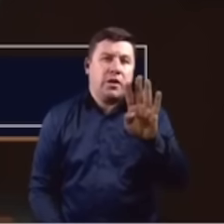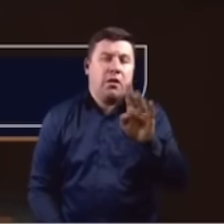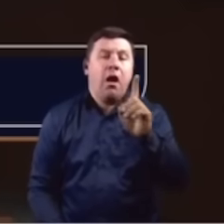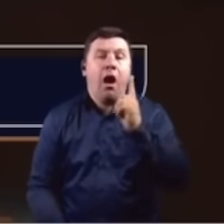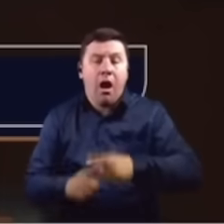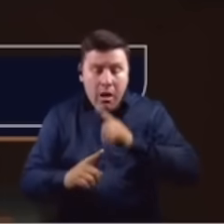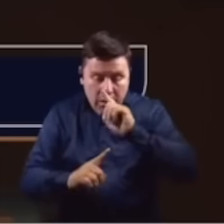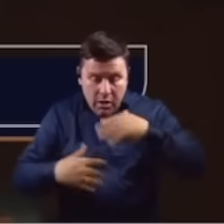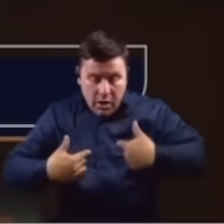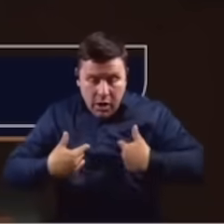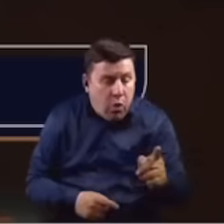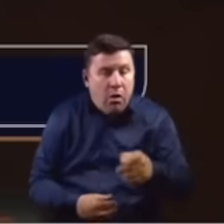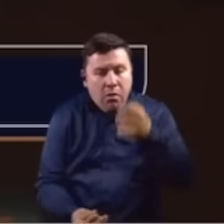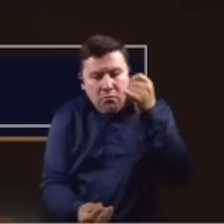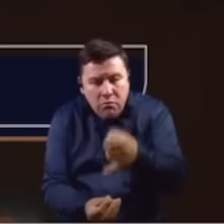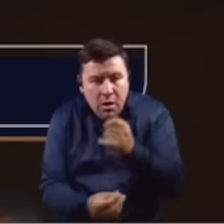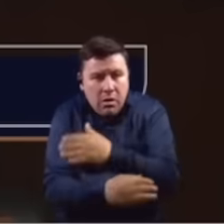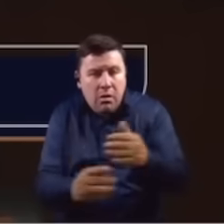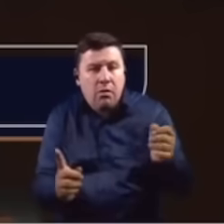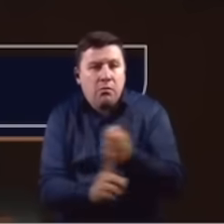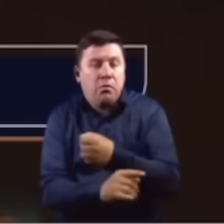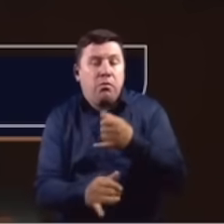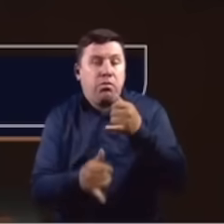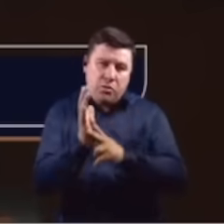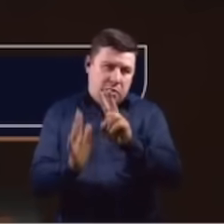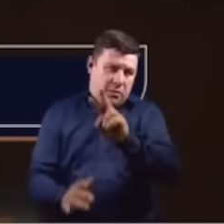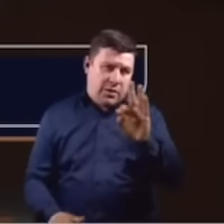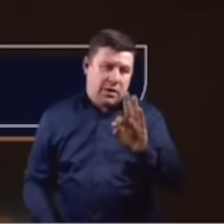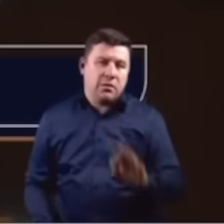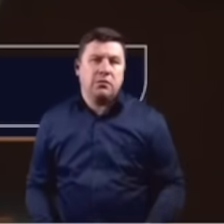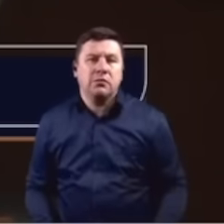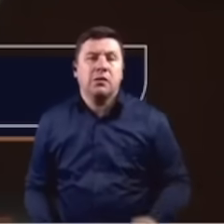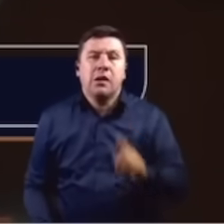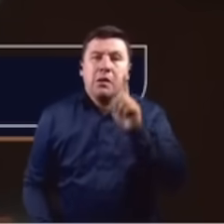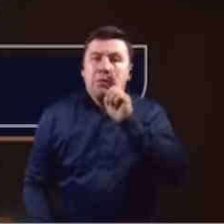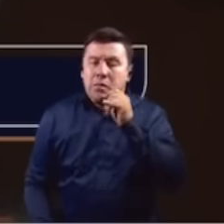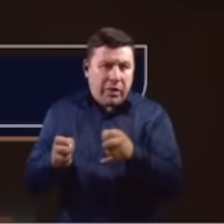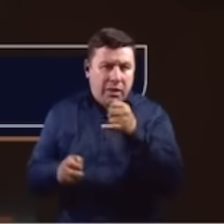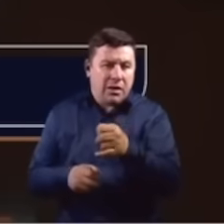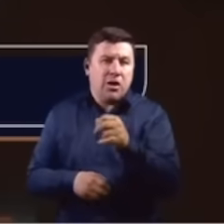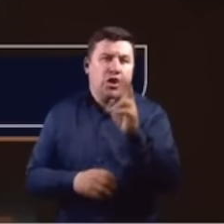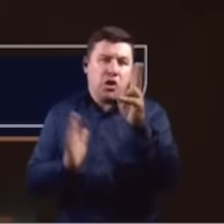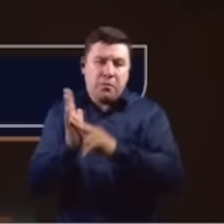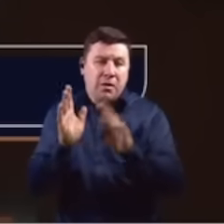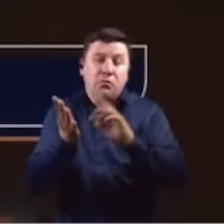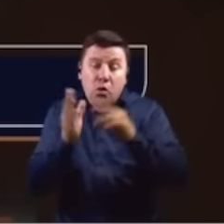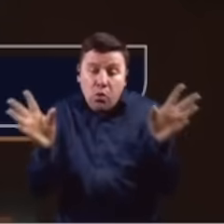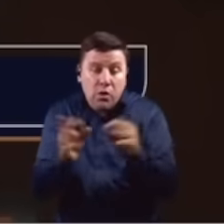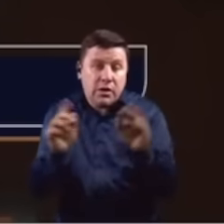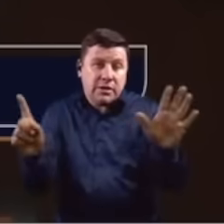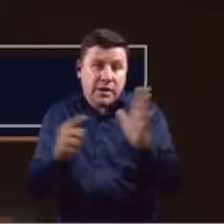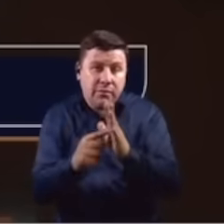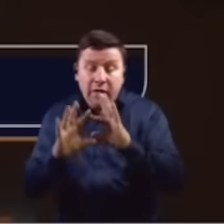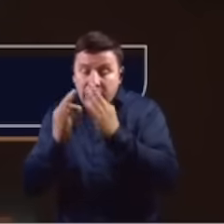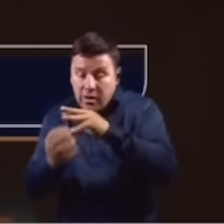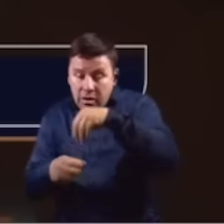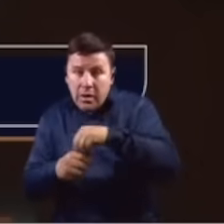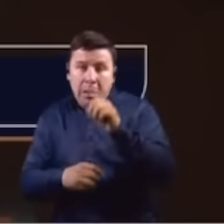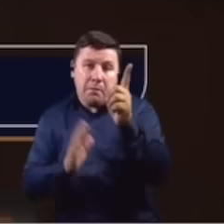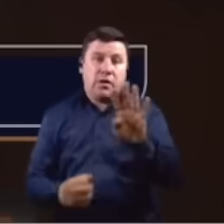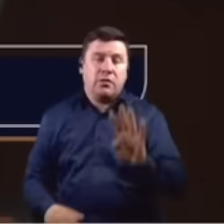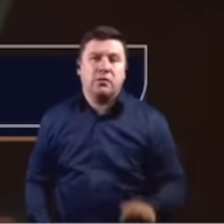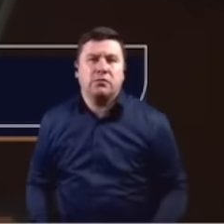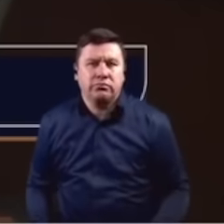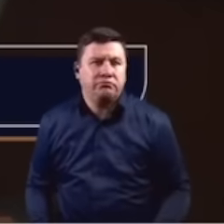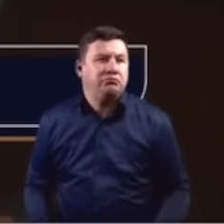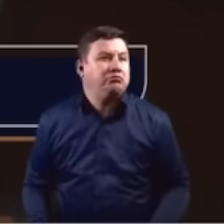víctimas de violencia infantil en el 2023. Por abuso sexual, 6.000. y por violencia intrafamiliar,